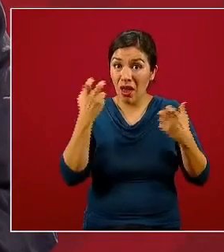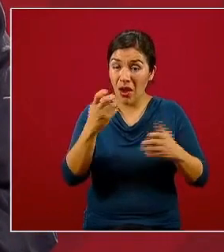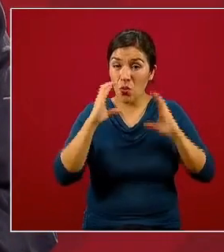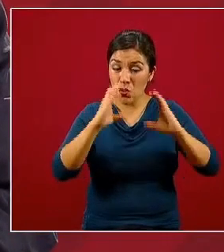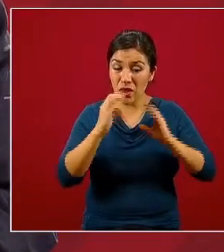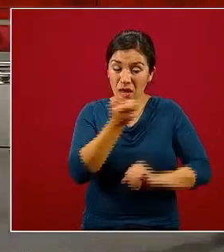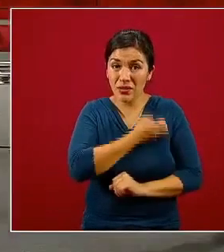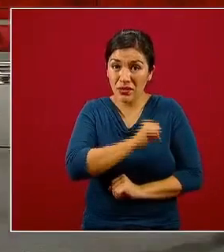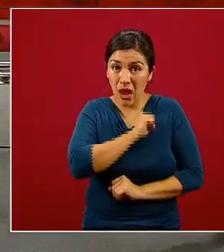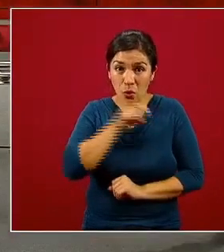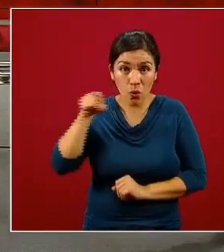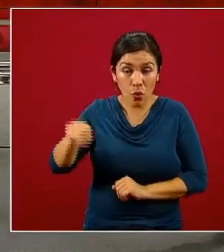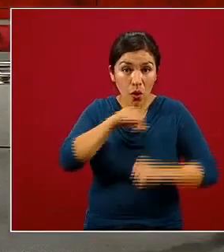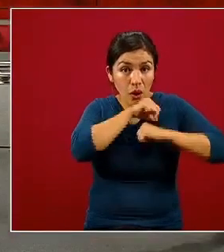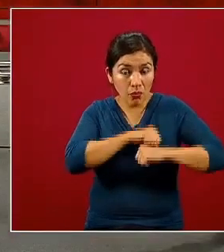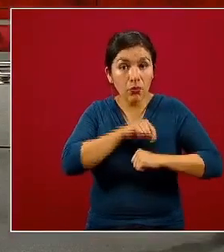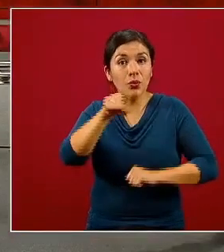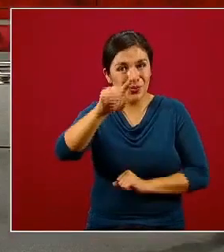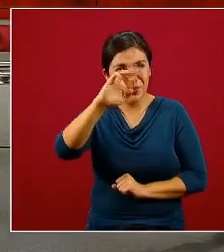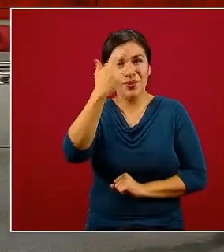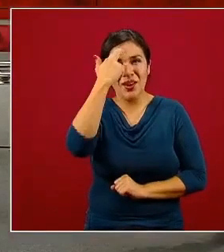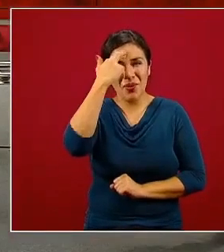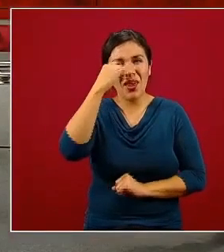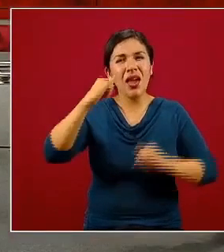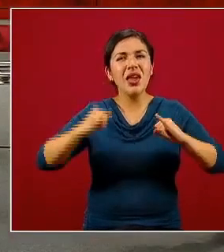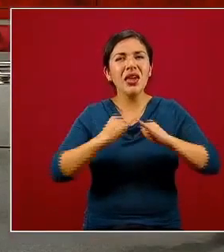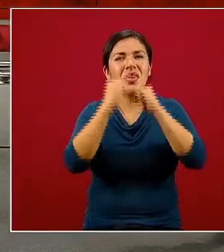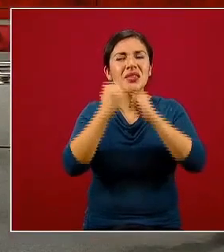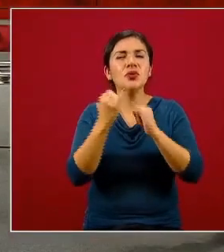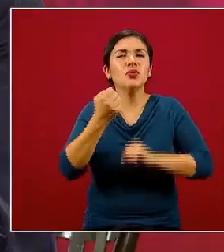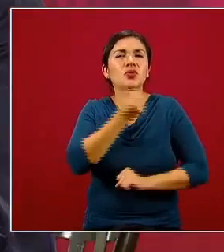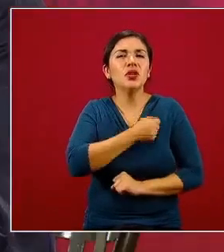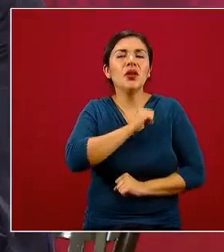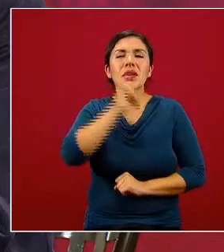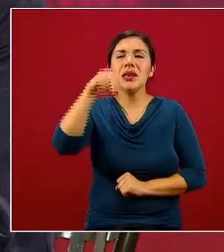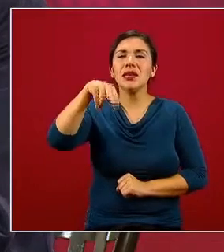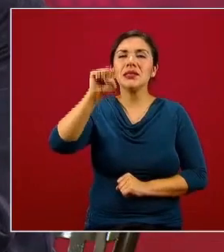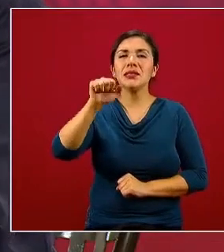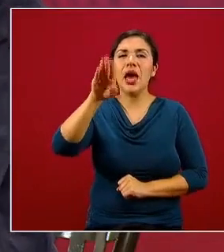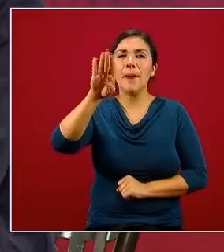de la salud, recuerden que el Instituto de Salud para el Bienestar, INSABI,